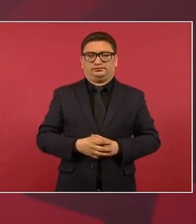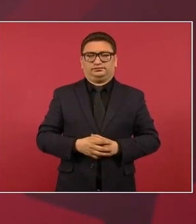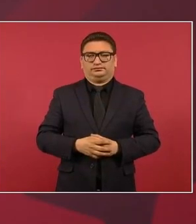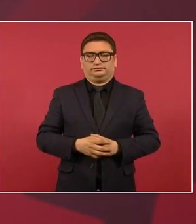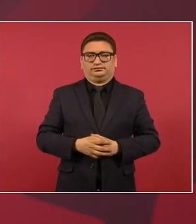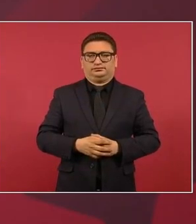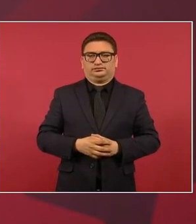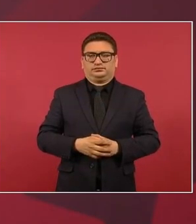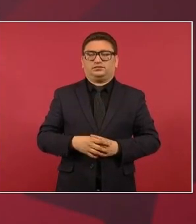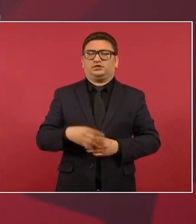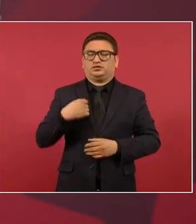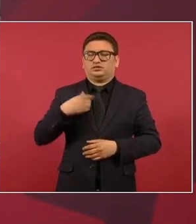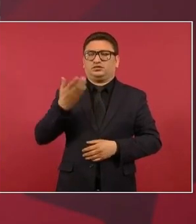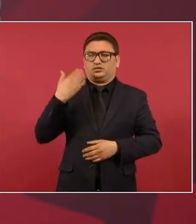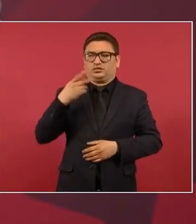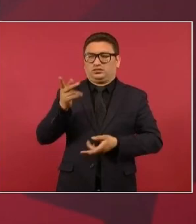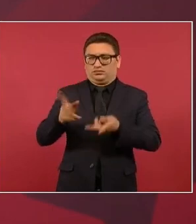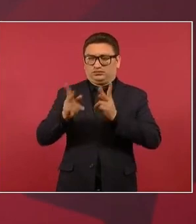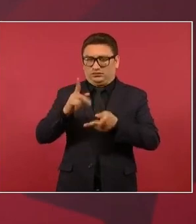Hablé del Plan Sonora con él.